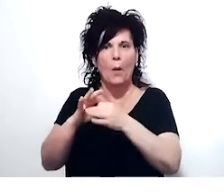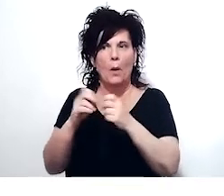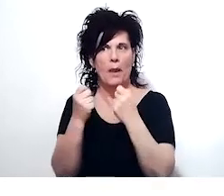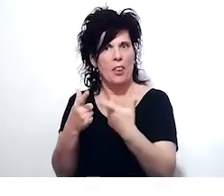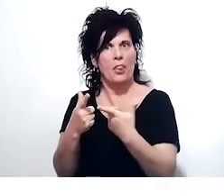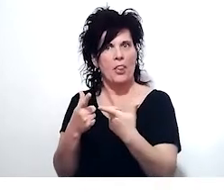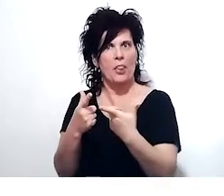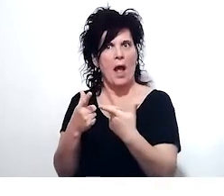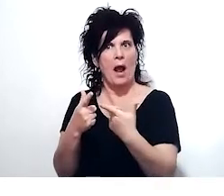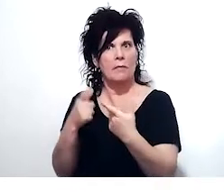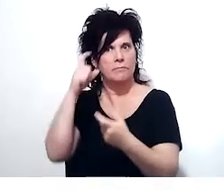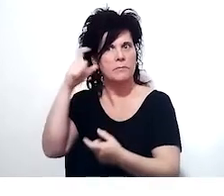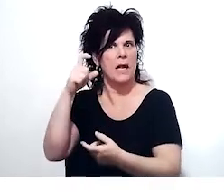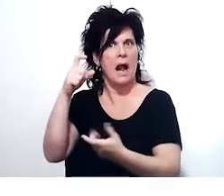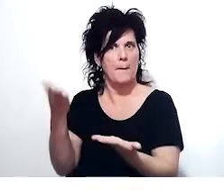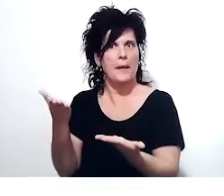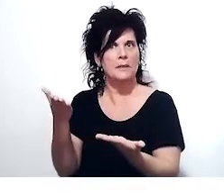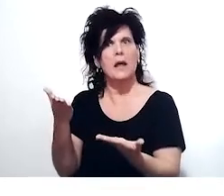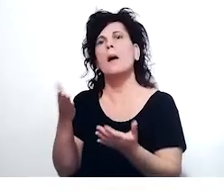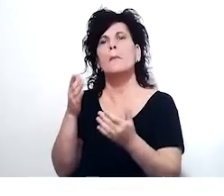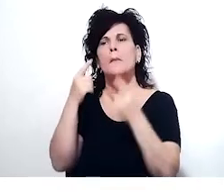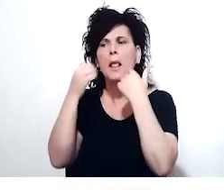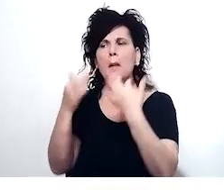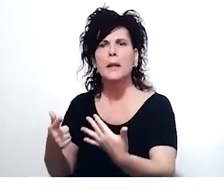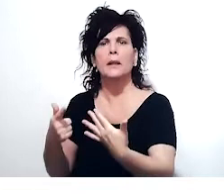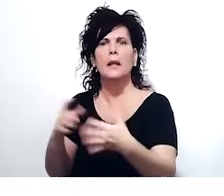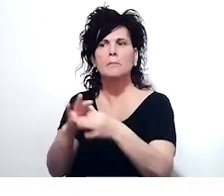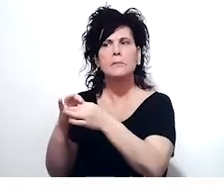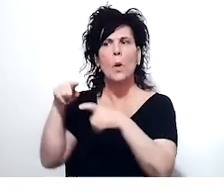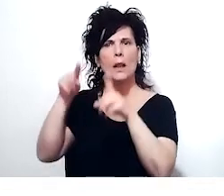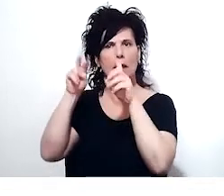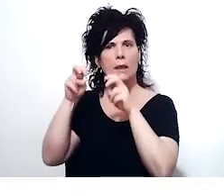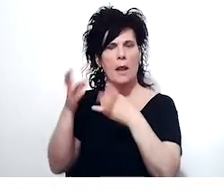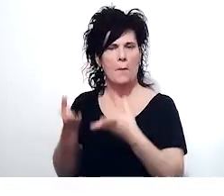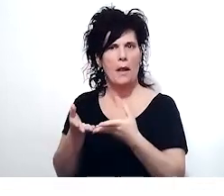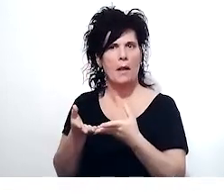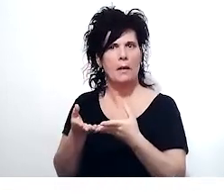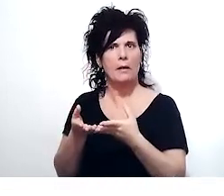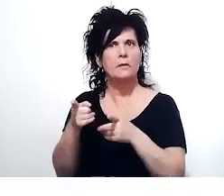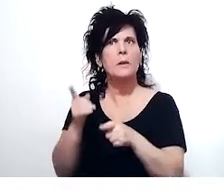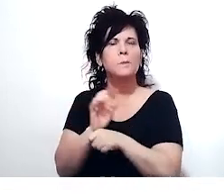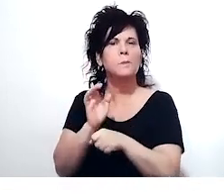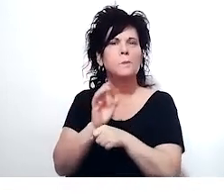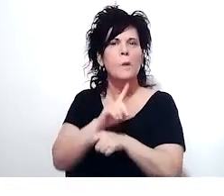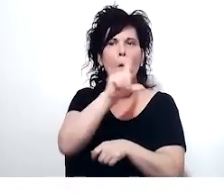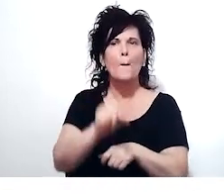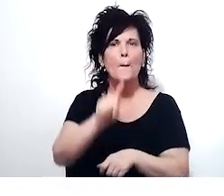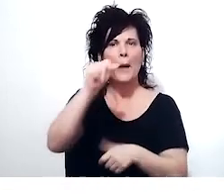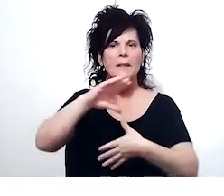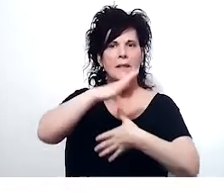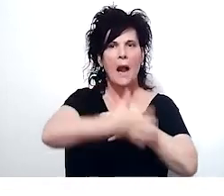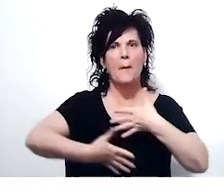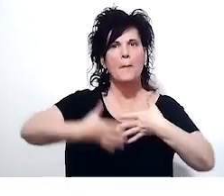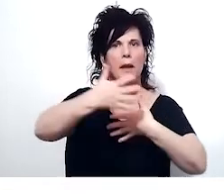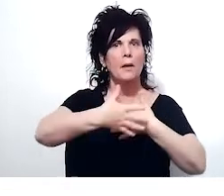una facultad para llevar investigaciones interesantes sobre este tema, y ha implicado que todos los países de